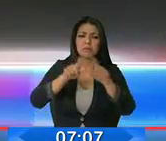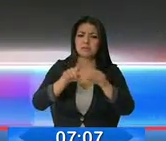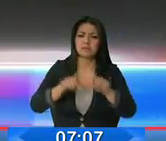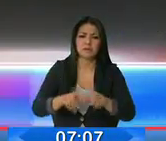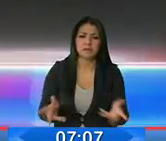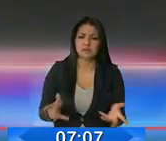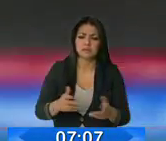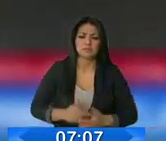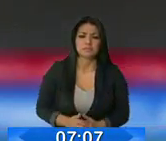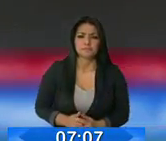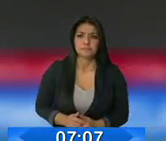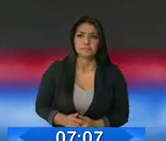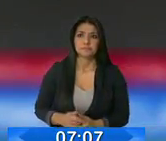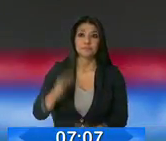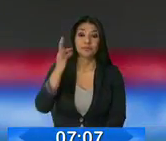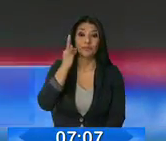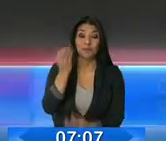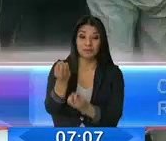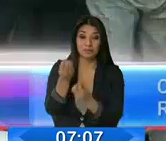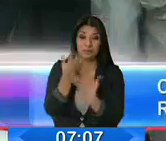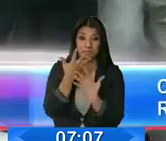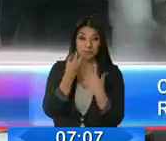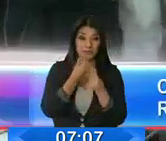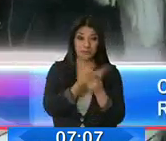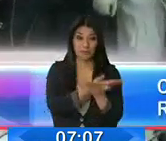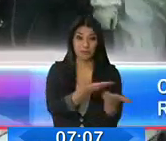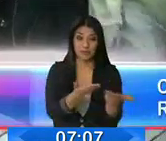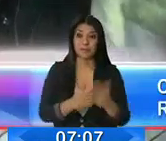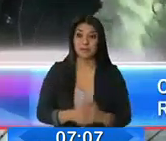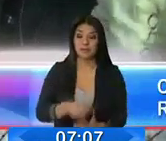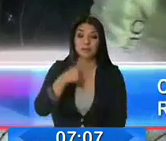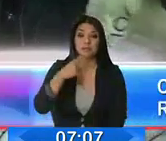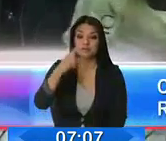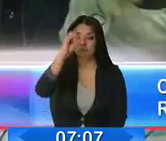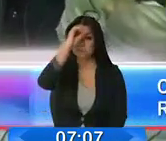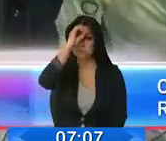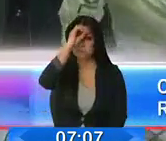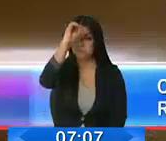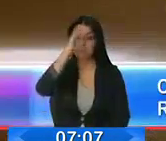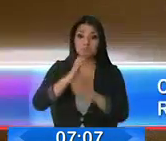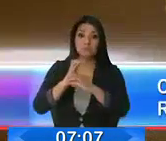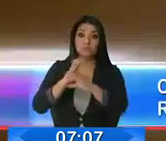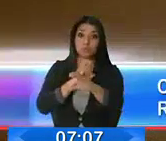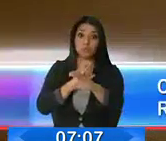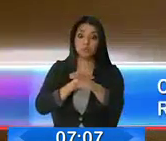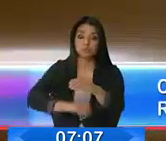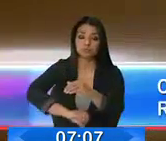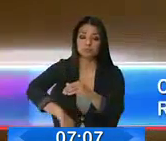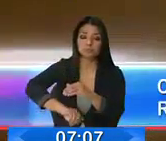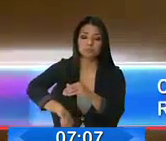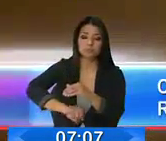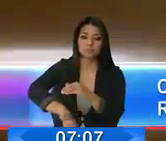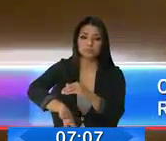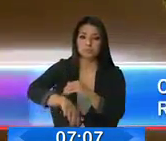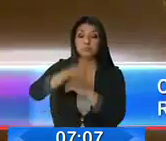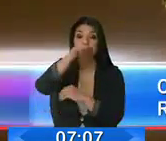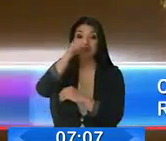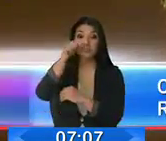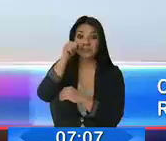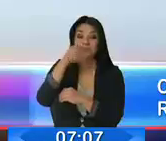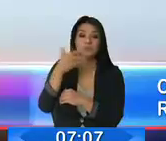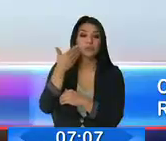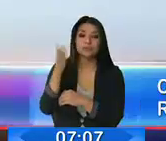En su versión sobre lo ocurrido en el accidente, Montoya aseguró desconocer que el transporte que los llevaba contenía media tonelada de